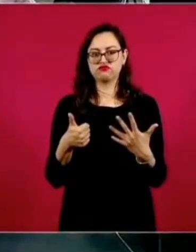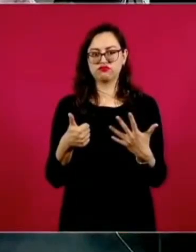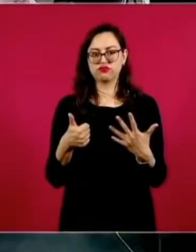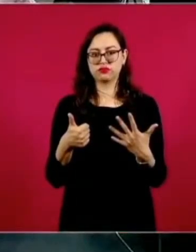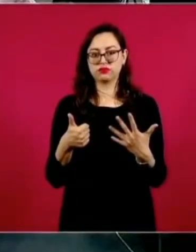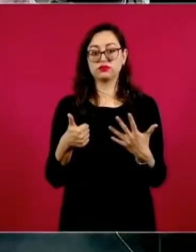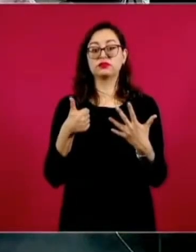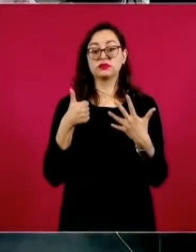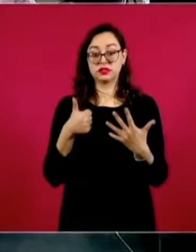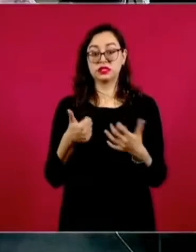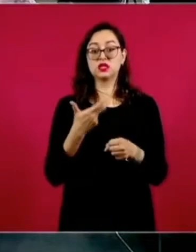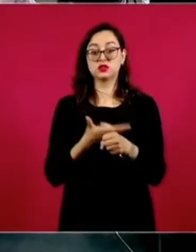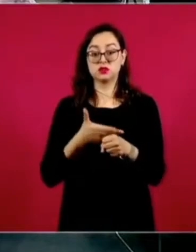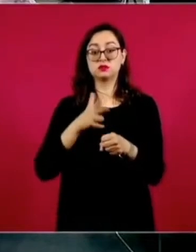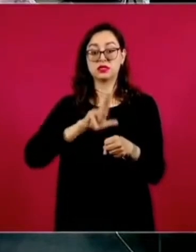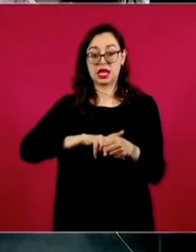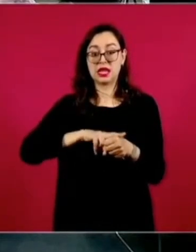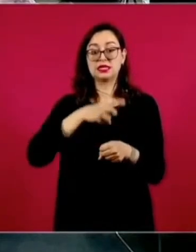tercer nivel,